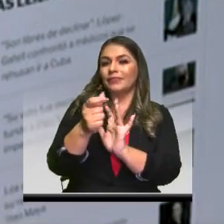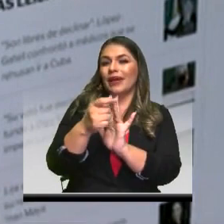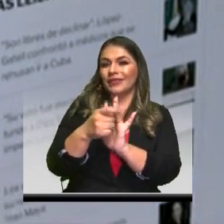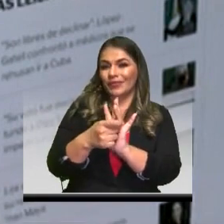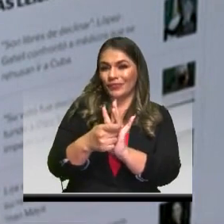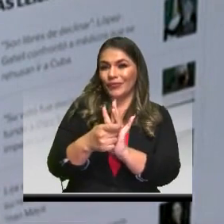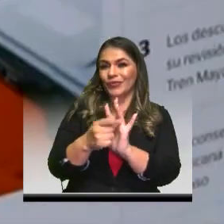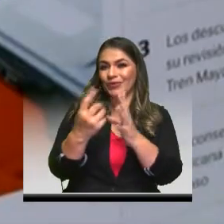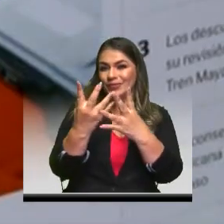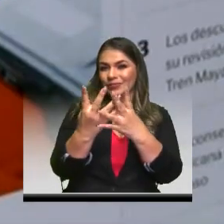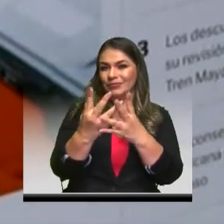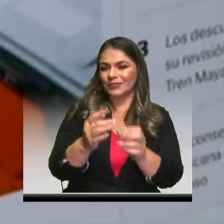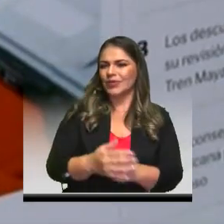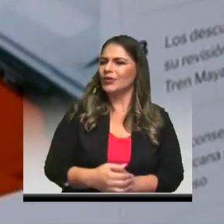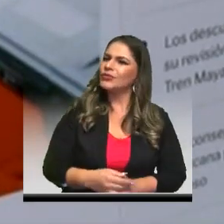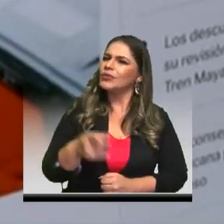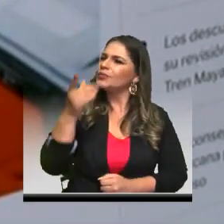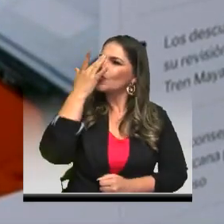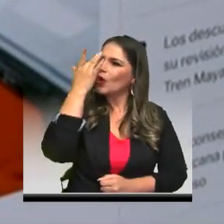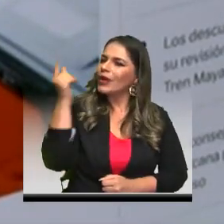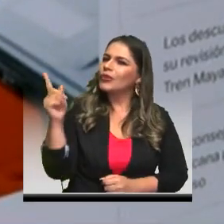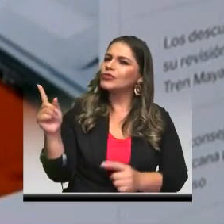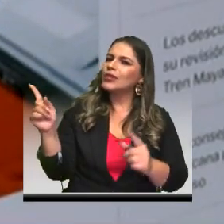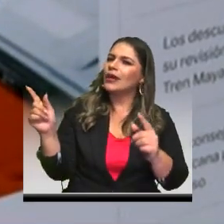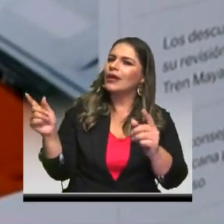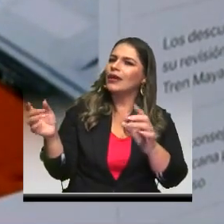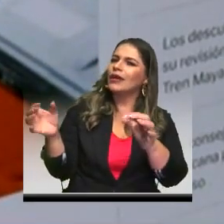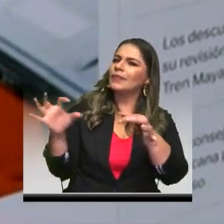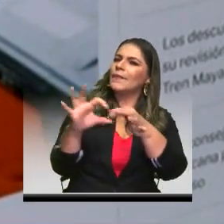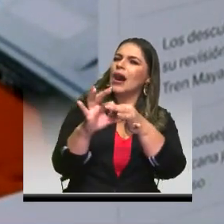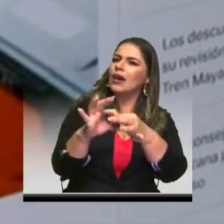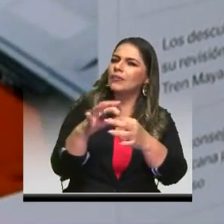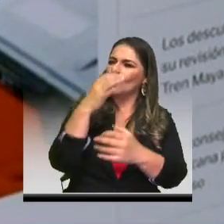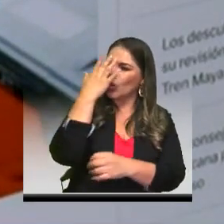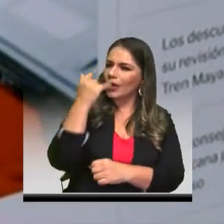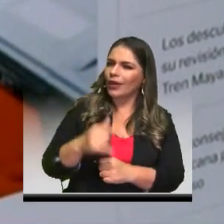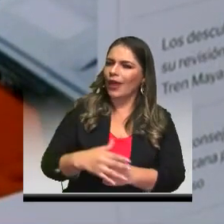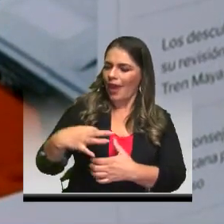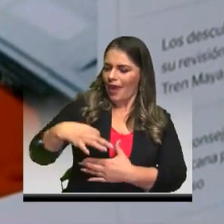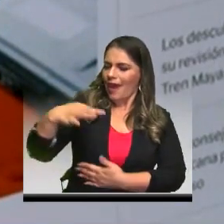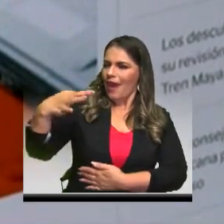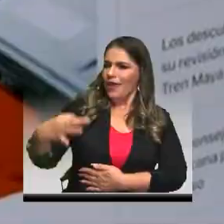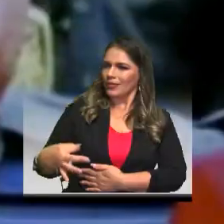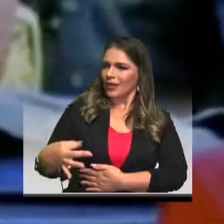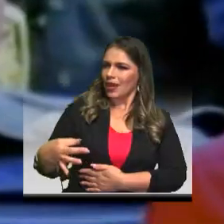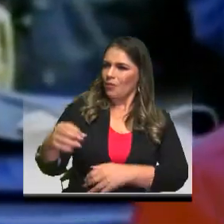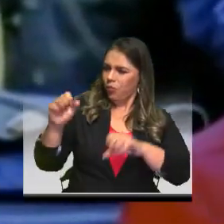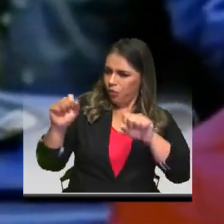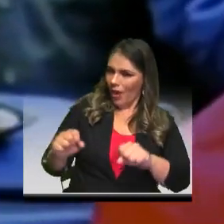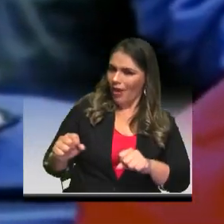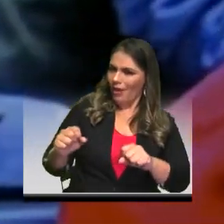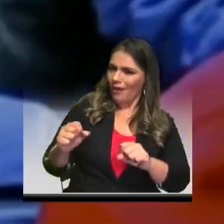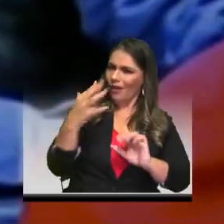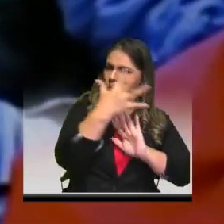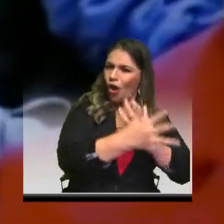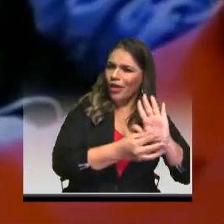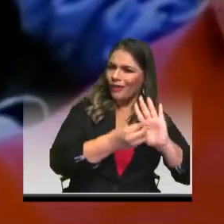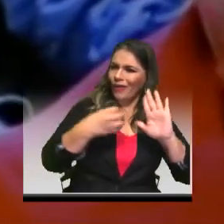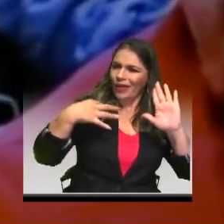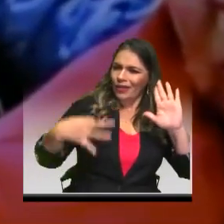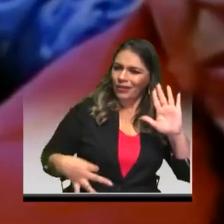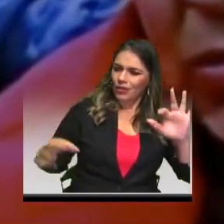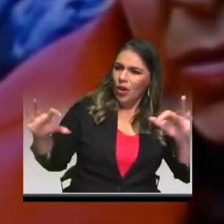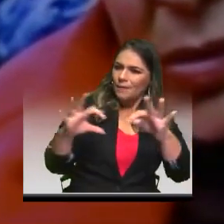en prisión. ¿Cuáles son esas líneas éticas y afectivas que se pueden o que no se pueden